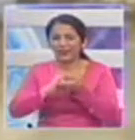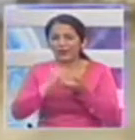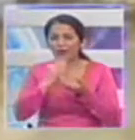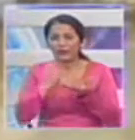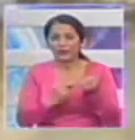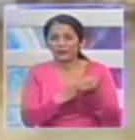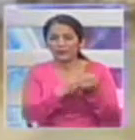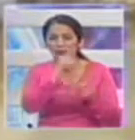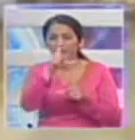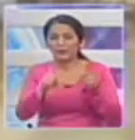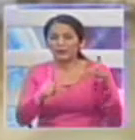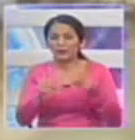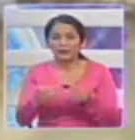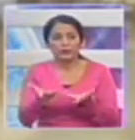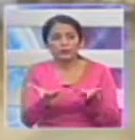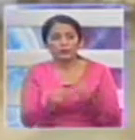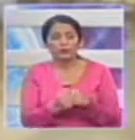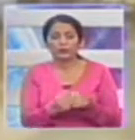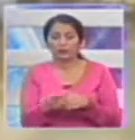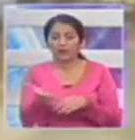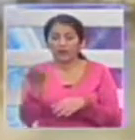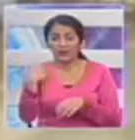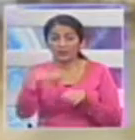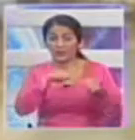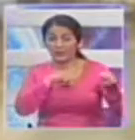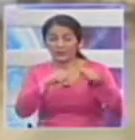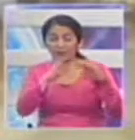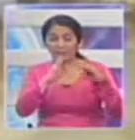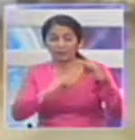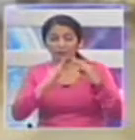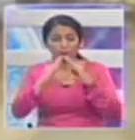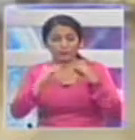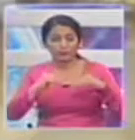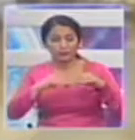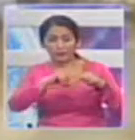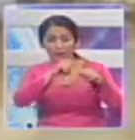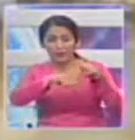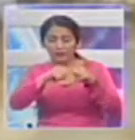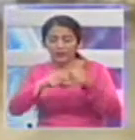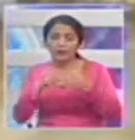$36.500.000 para las provincias afectadas por el terremoto del pasado 16 de abril.